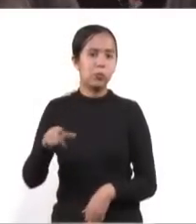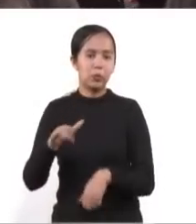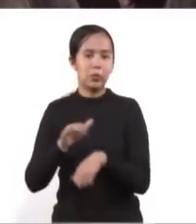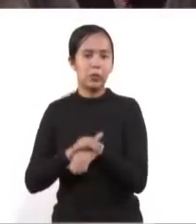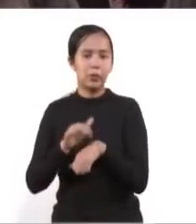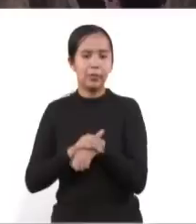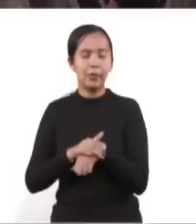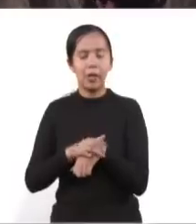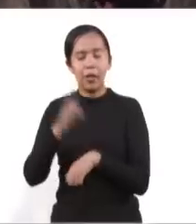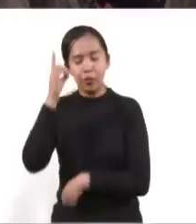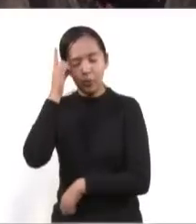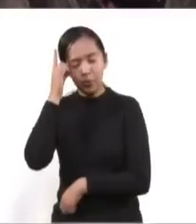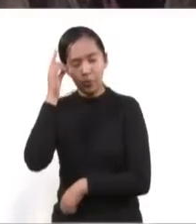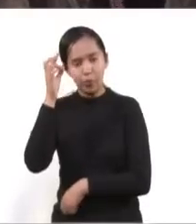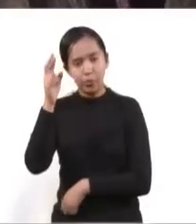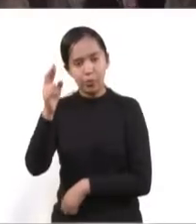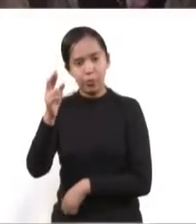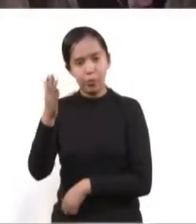doctora,